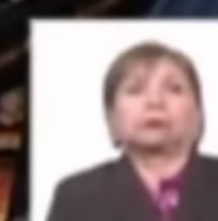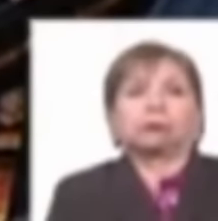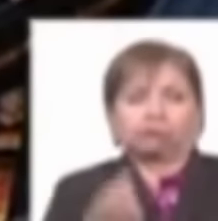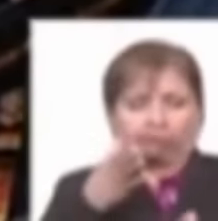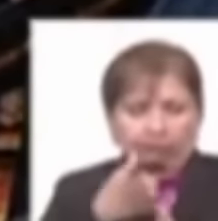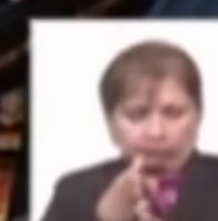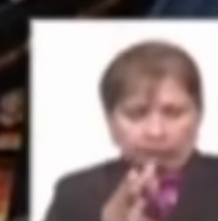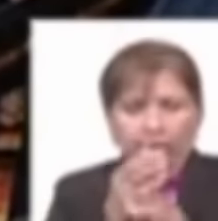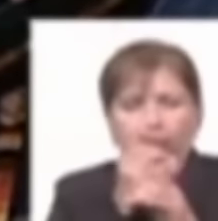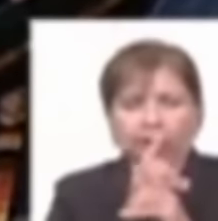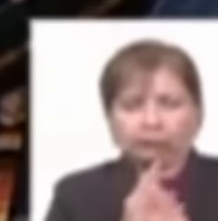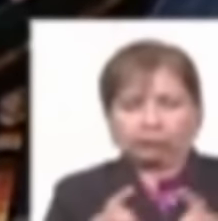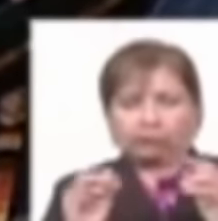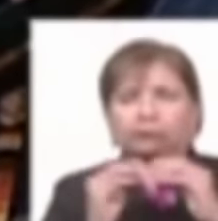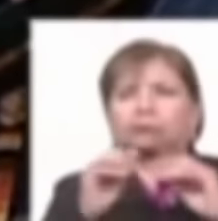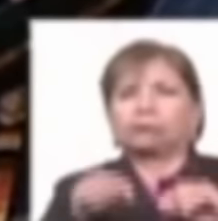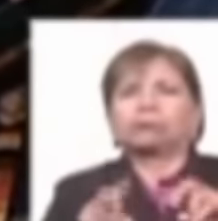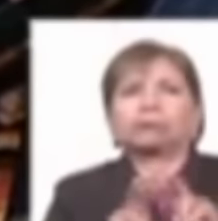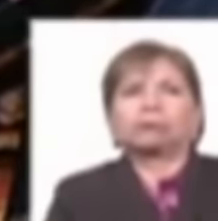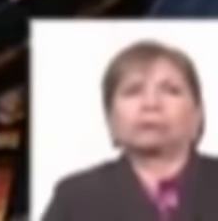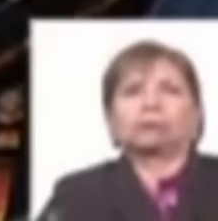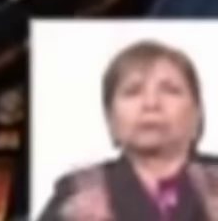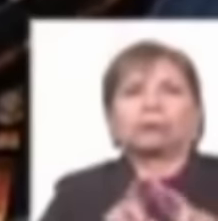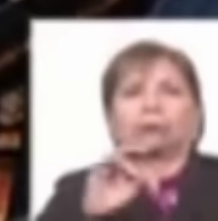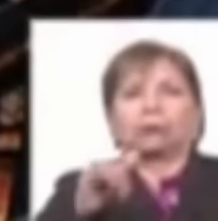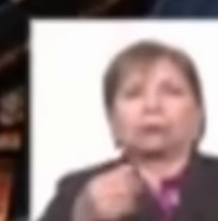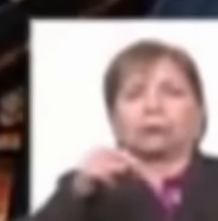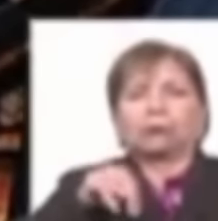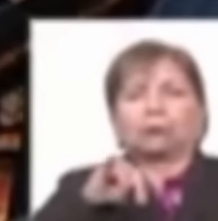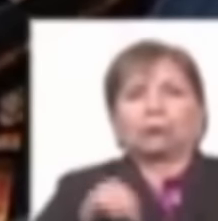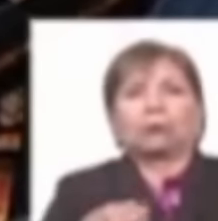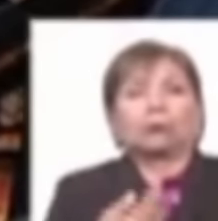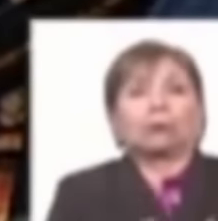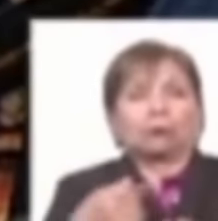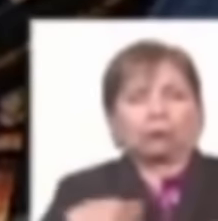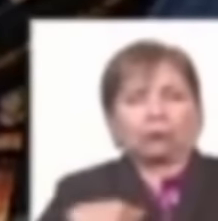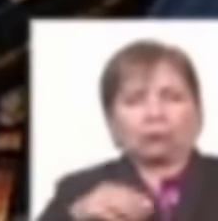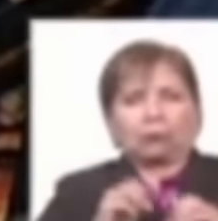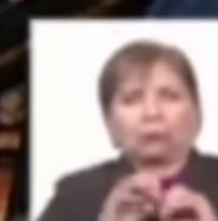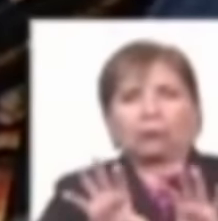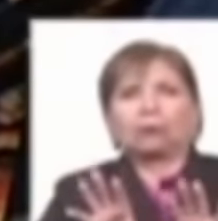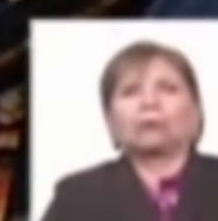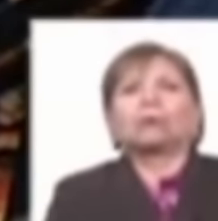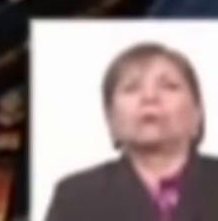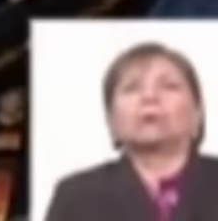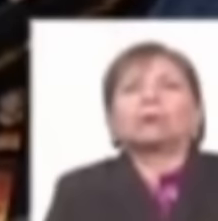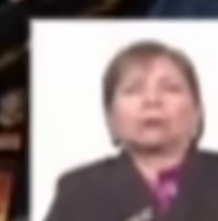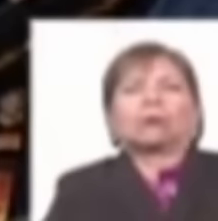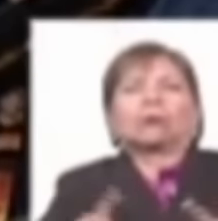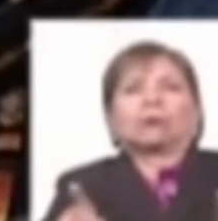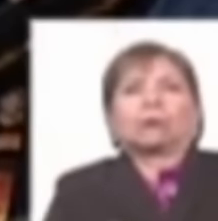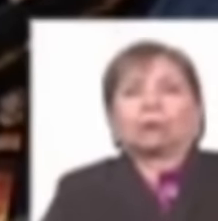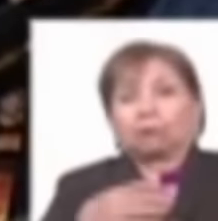correcta y democrática la valía de estas instituciones como la Junta Nacional de Justicia. Eso lo tengo yo bien claro. Sin embargo, también